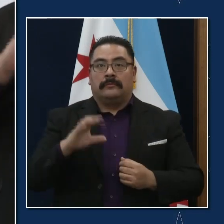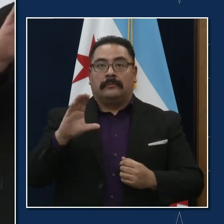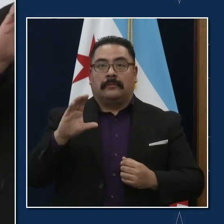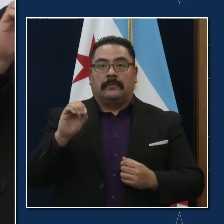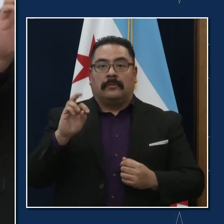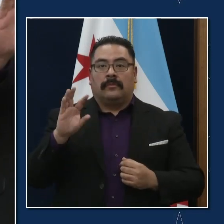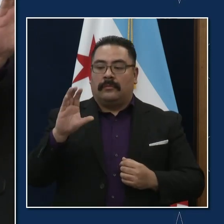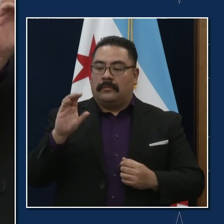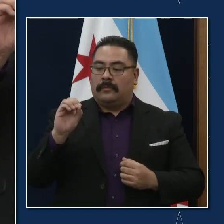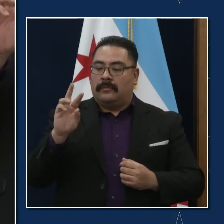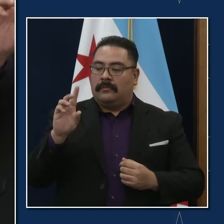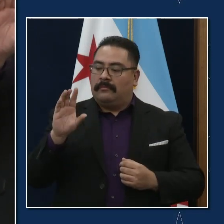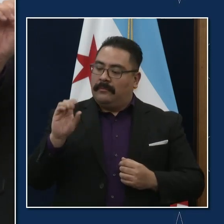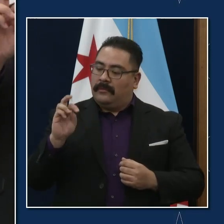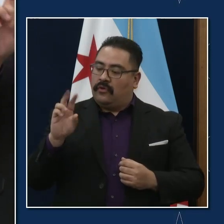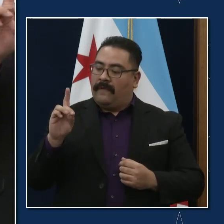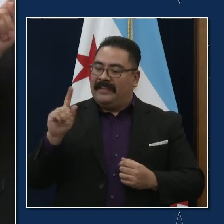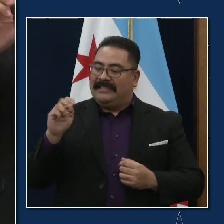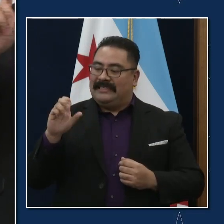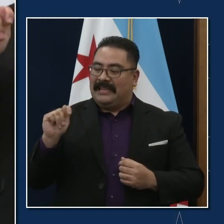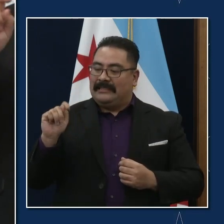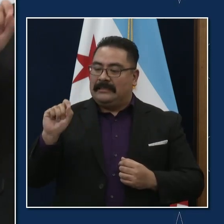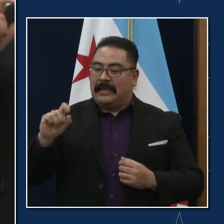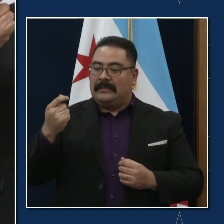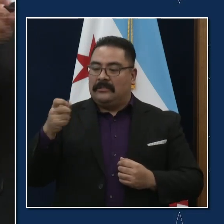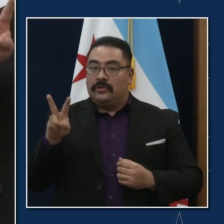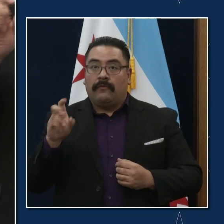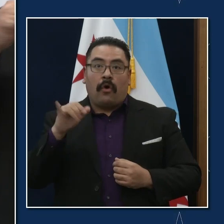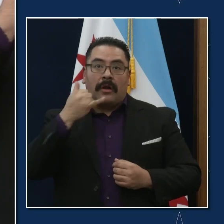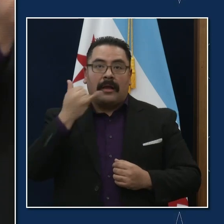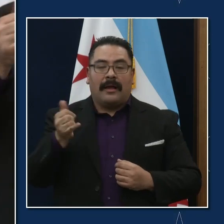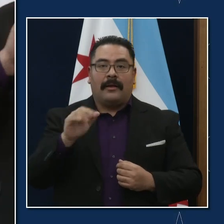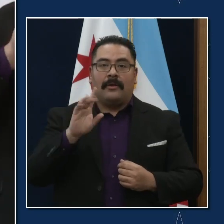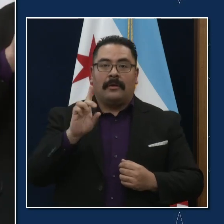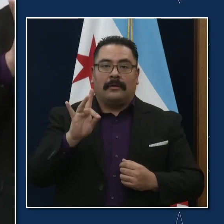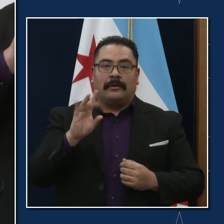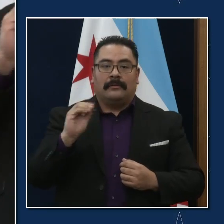covidtest.gov. O puede llamar a